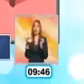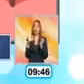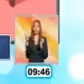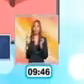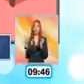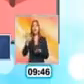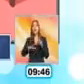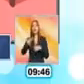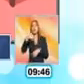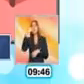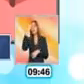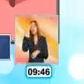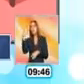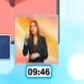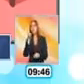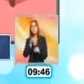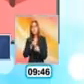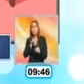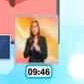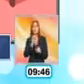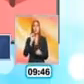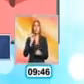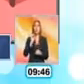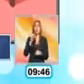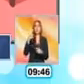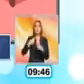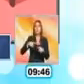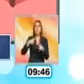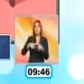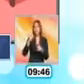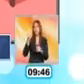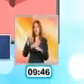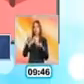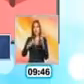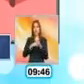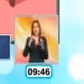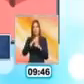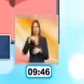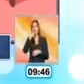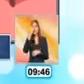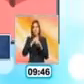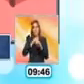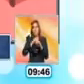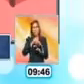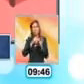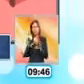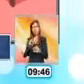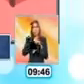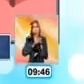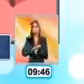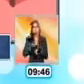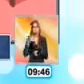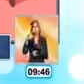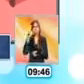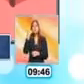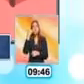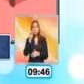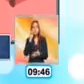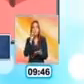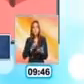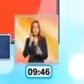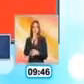quiere saber luego tu clave o quiere saber luego tu NIF o alguna serie de cosas que quiere conocer que tú estás llevando a cabo en tu teléfono, y